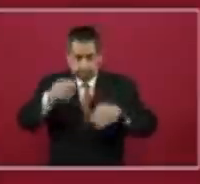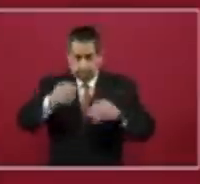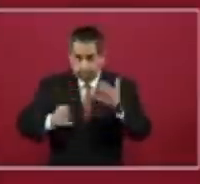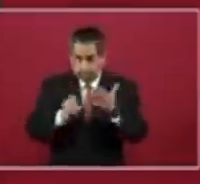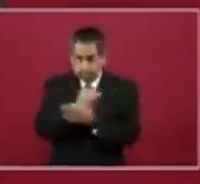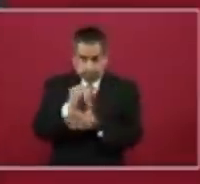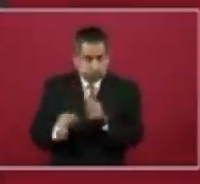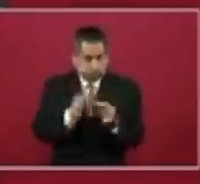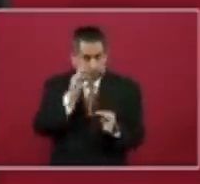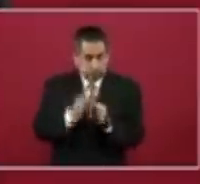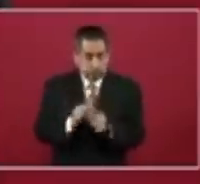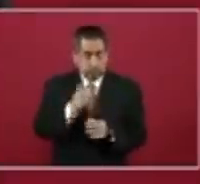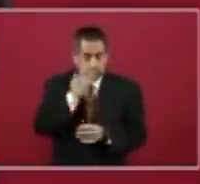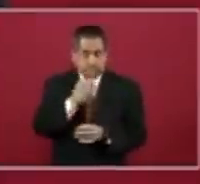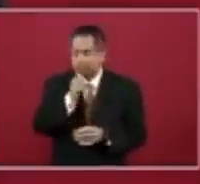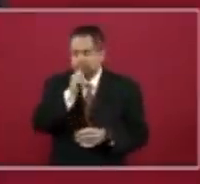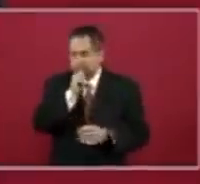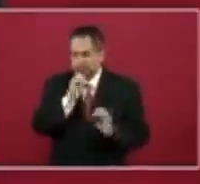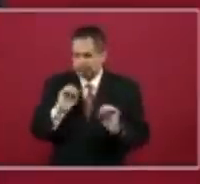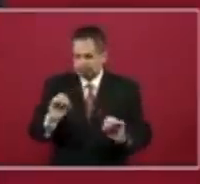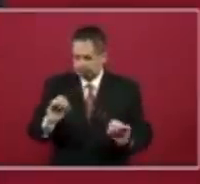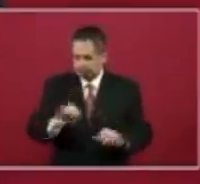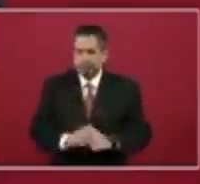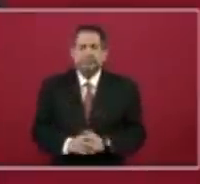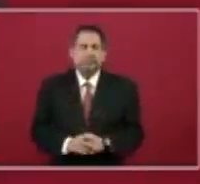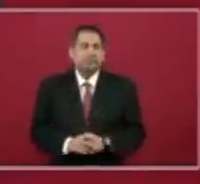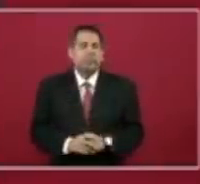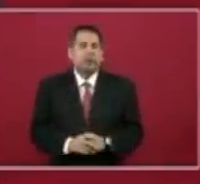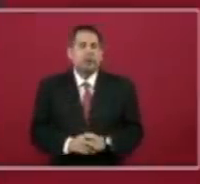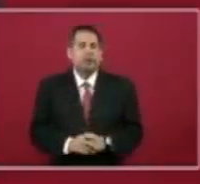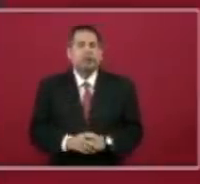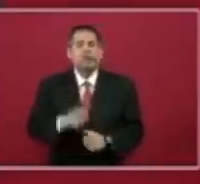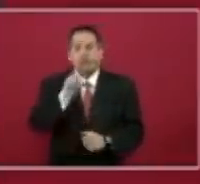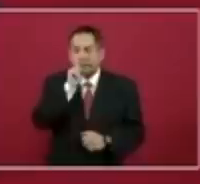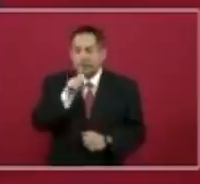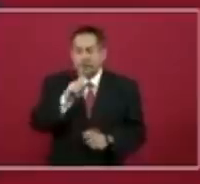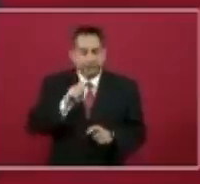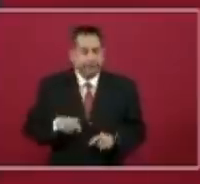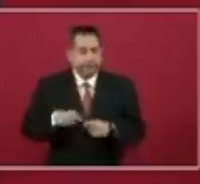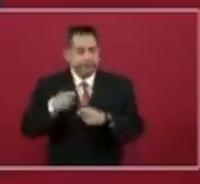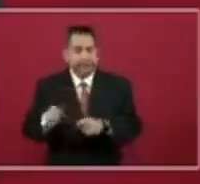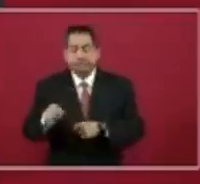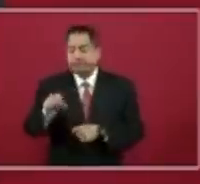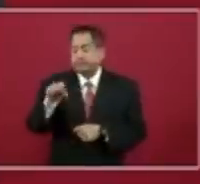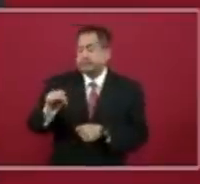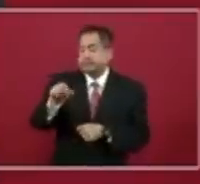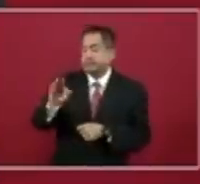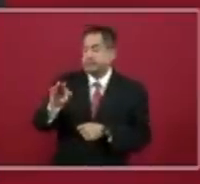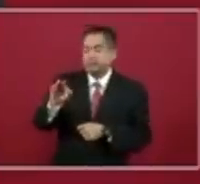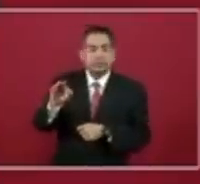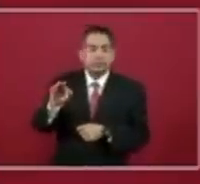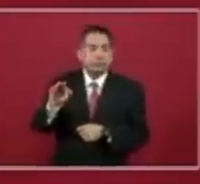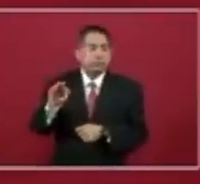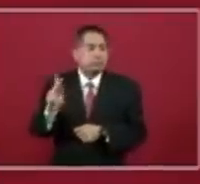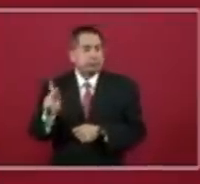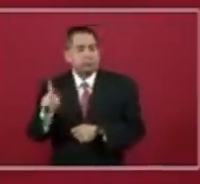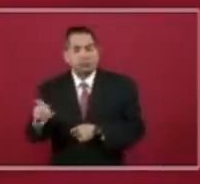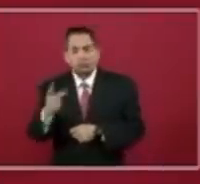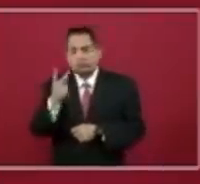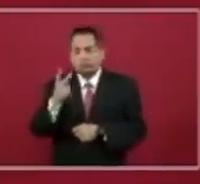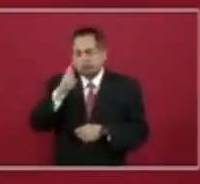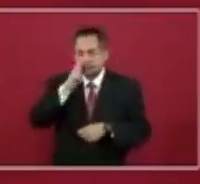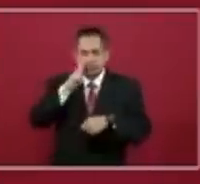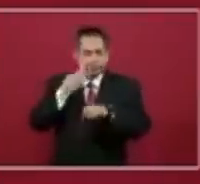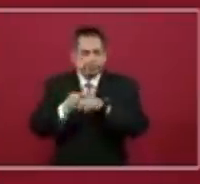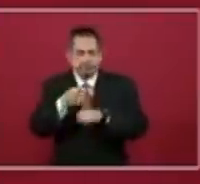de amparo que se han promovido. Por otra parte, se ha dado vista a la Secretaría de la Función Pública en 2 ocasiones por posible